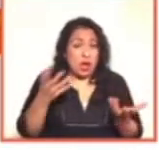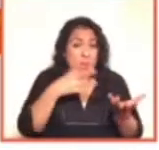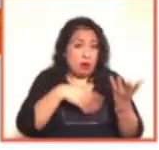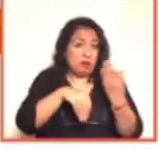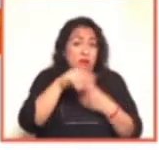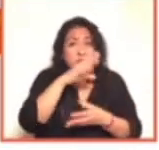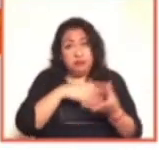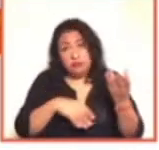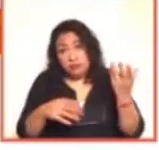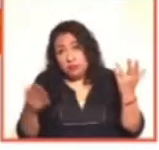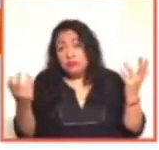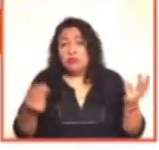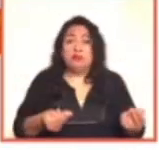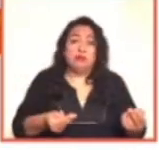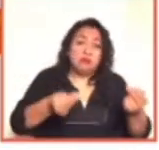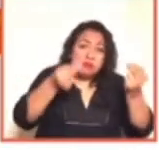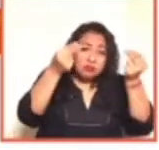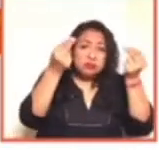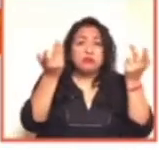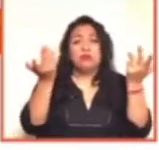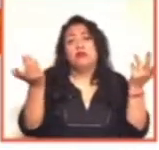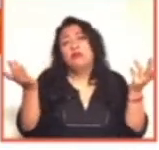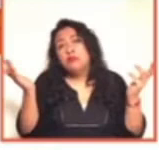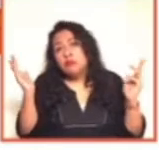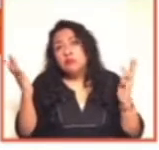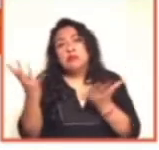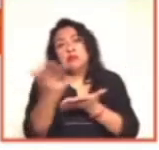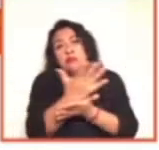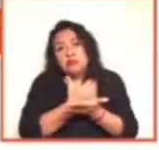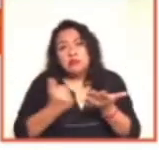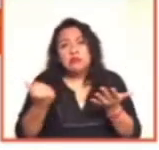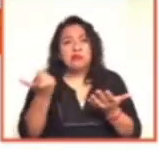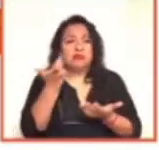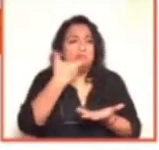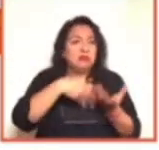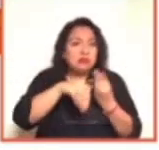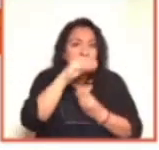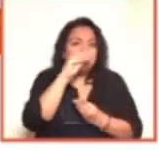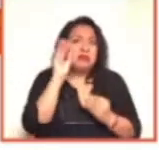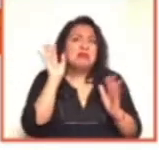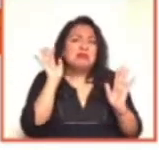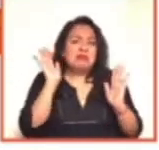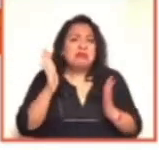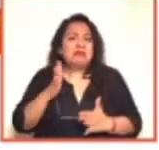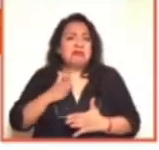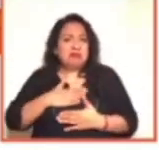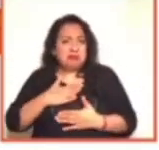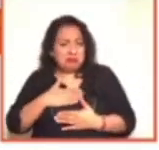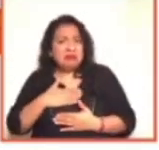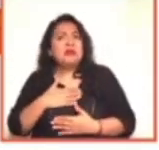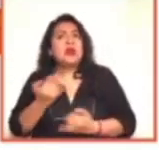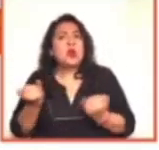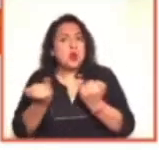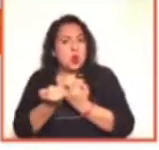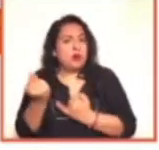autosuficientes y que sea un negocio y ganar y vivir de ello, nosotros tenemos también que